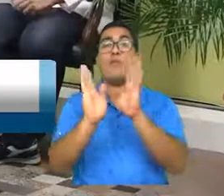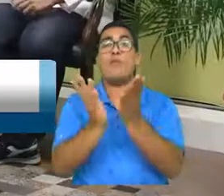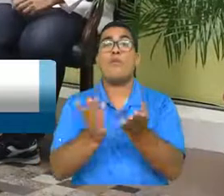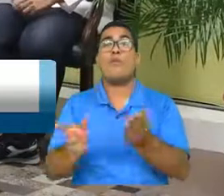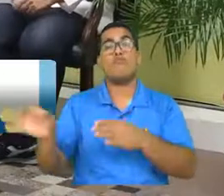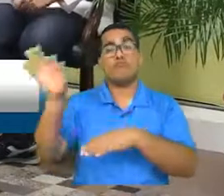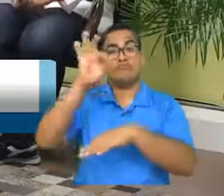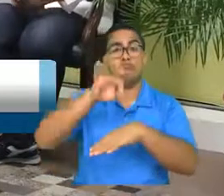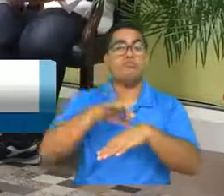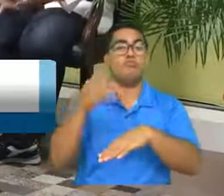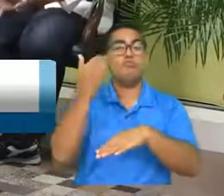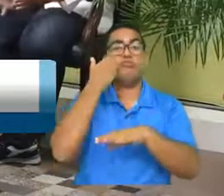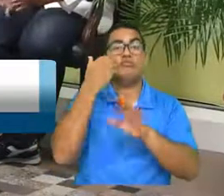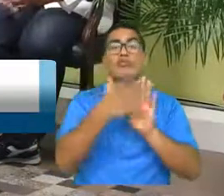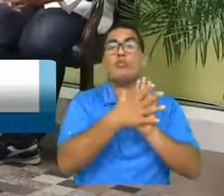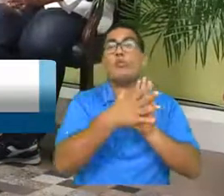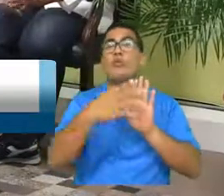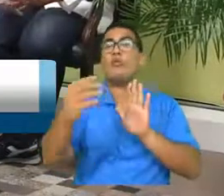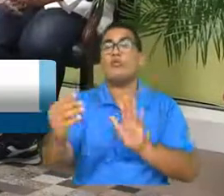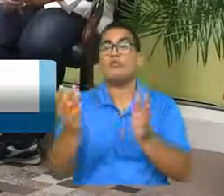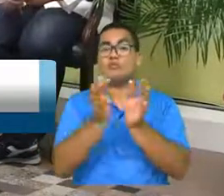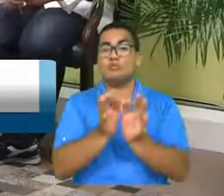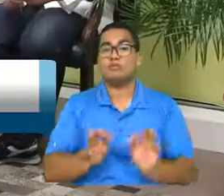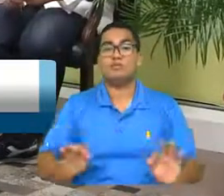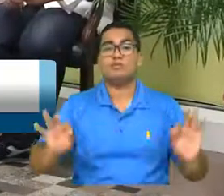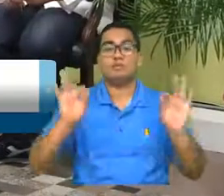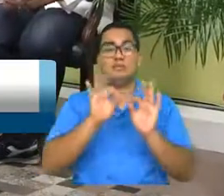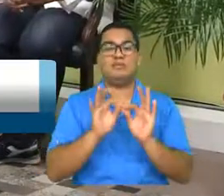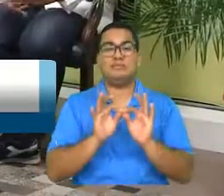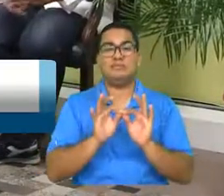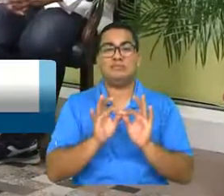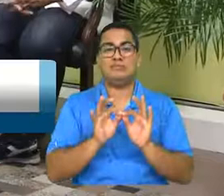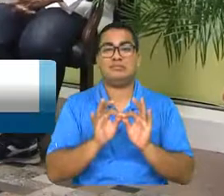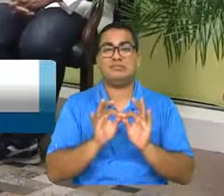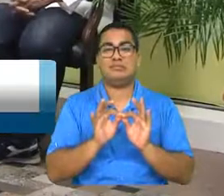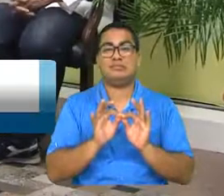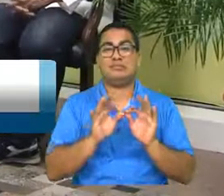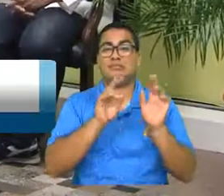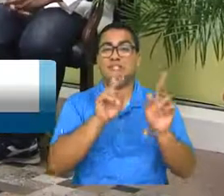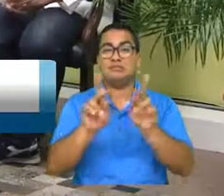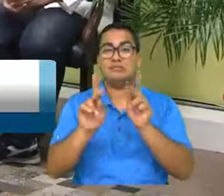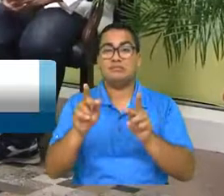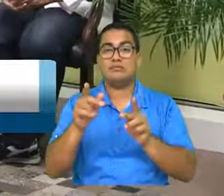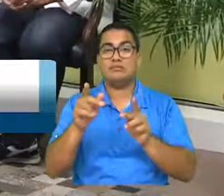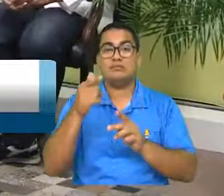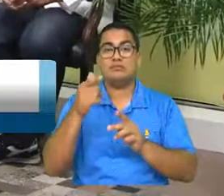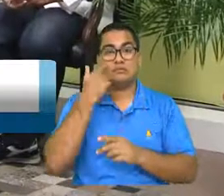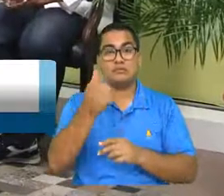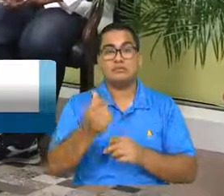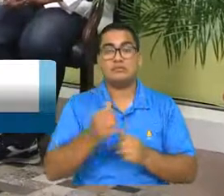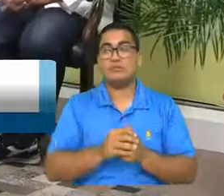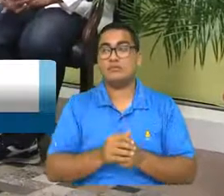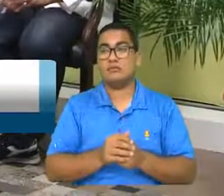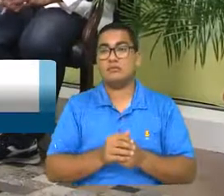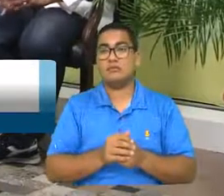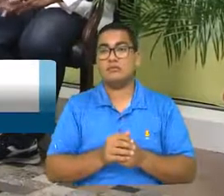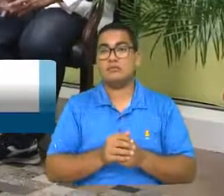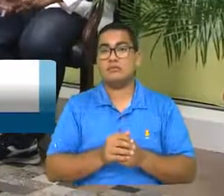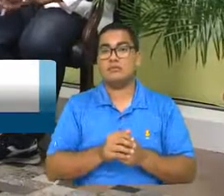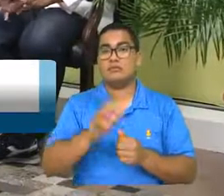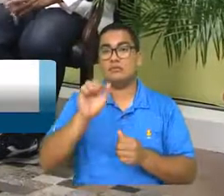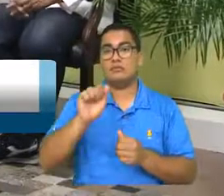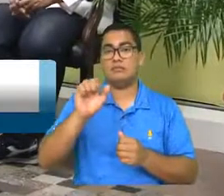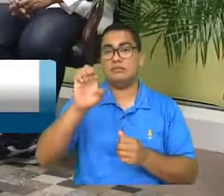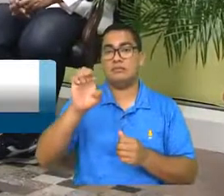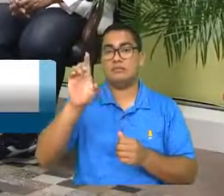la enfermedad. Y hay algo importante que es meritorio que la gente conozca. El Aedes nos